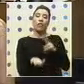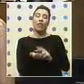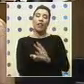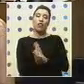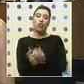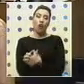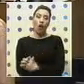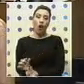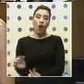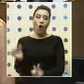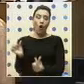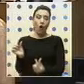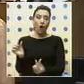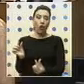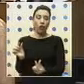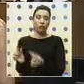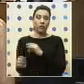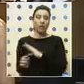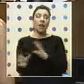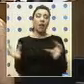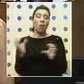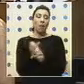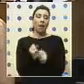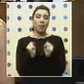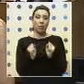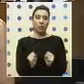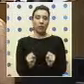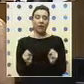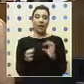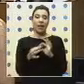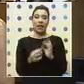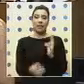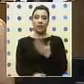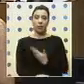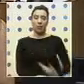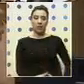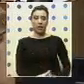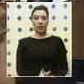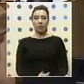nacional a la brevedad posible. Gracias, señor Presidente.